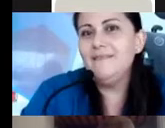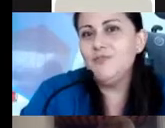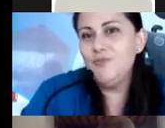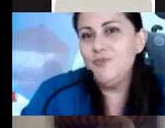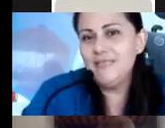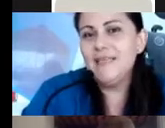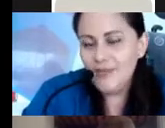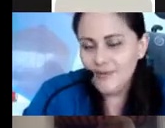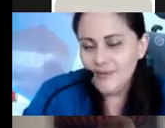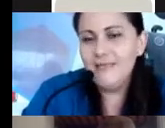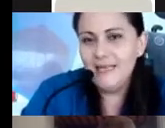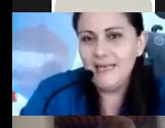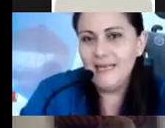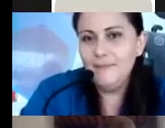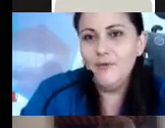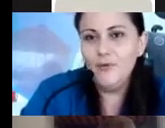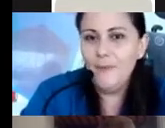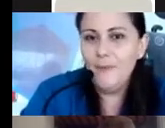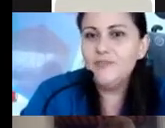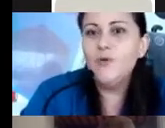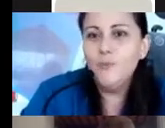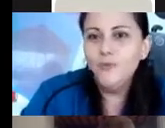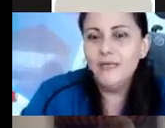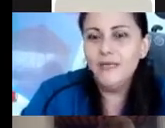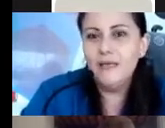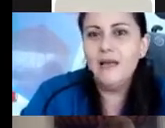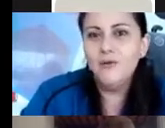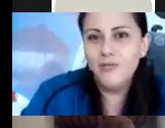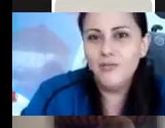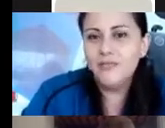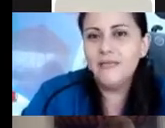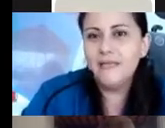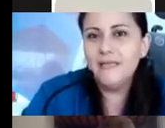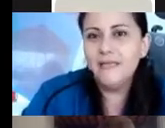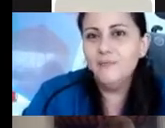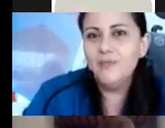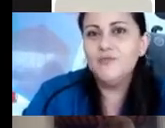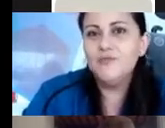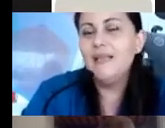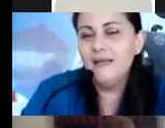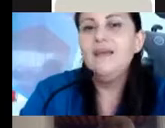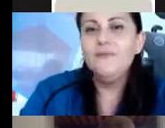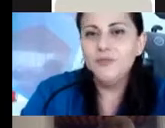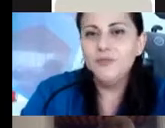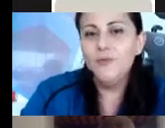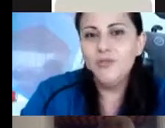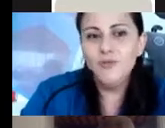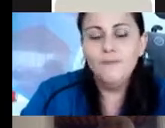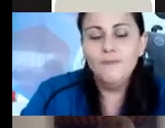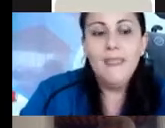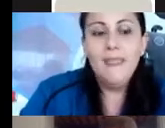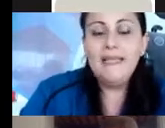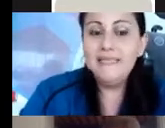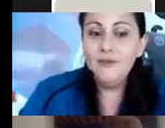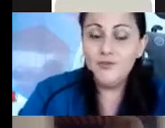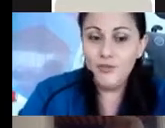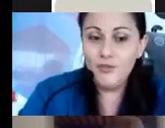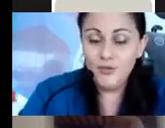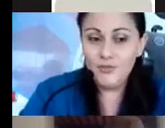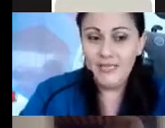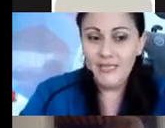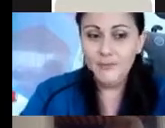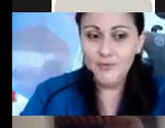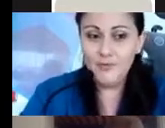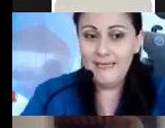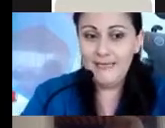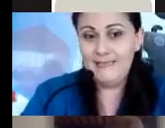existan anteversiones, claro que sí las hay, pero lo más común que al menos en nuestra práctica hemos visto es la retroversión. Y si